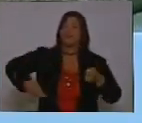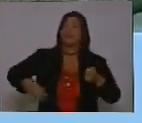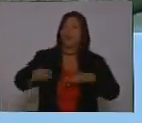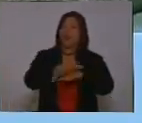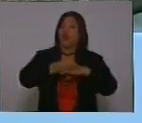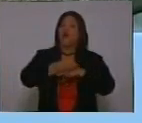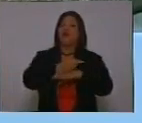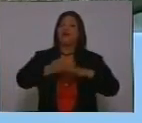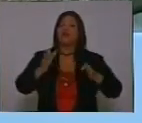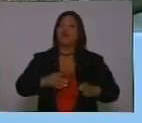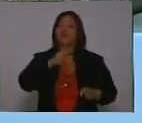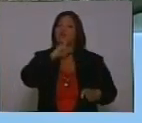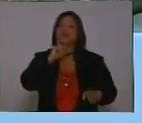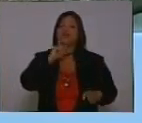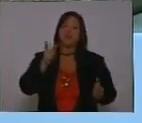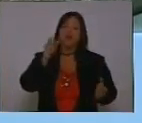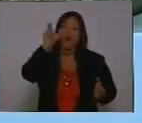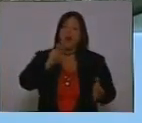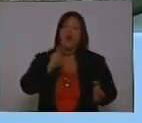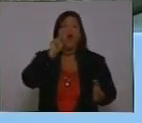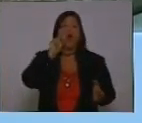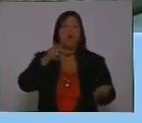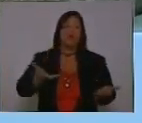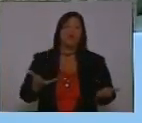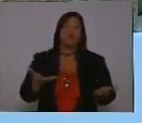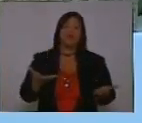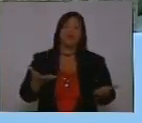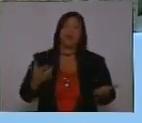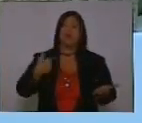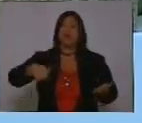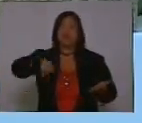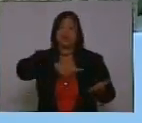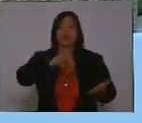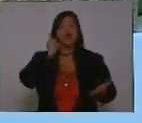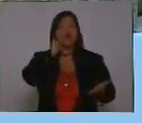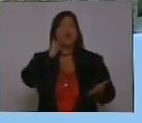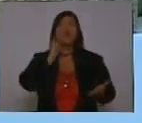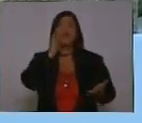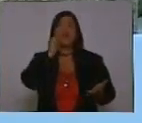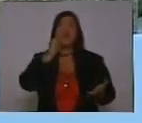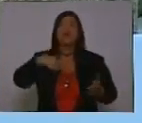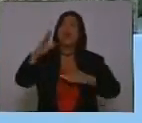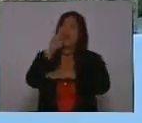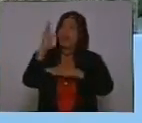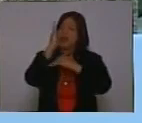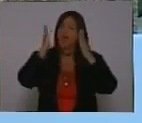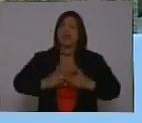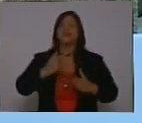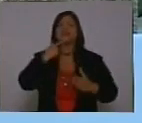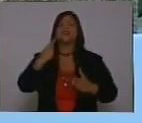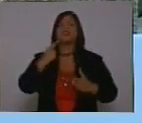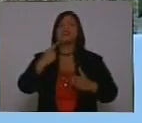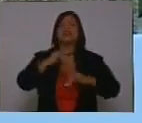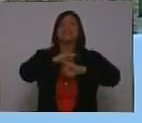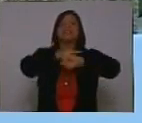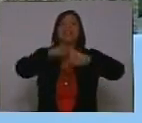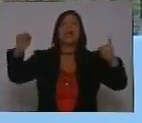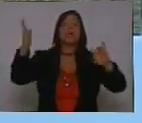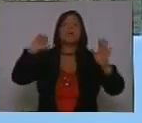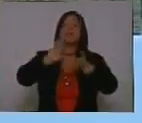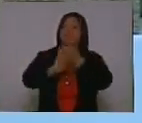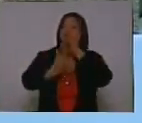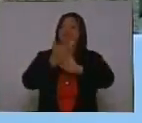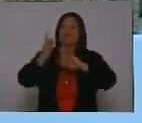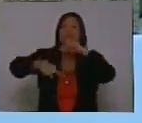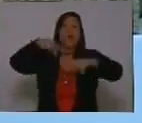pues a Henry Falcón, pero nosotros y nosotras, las y los larenses, decimos que eso se acabó porque